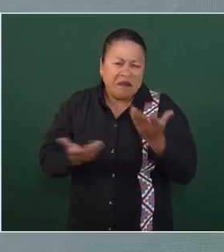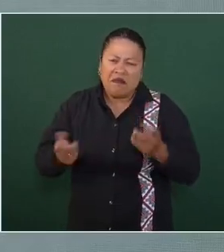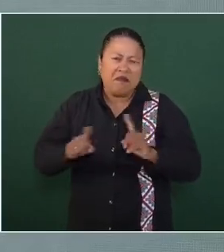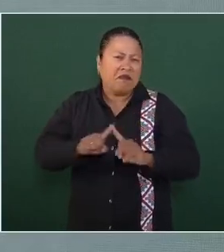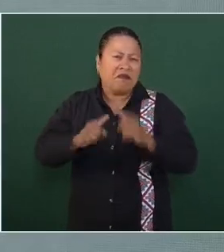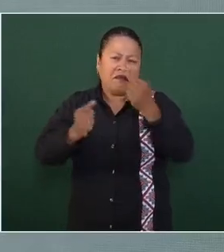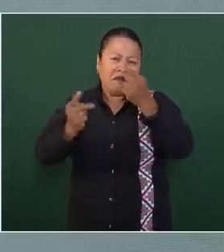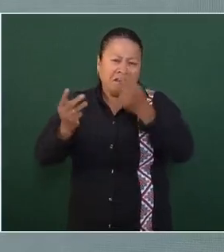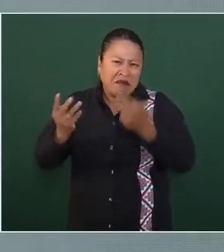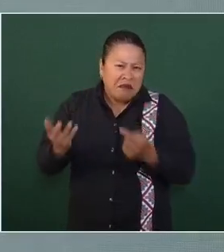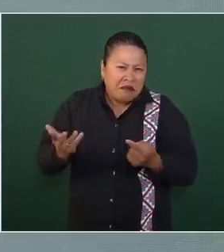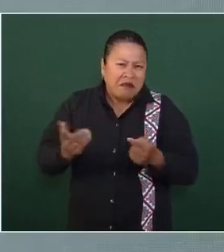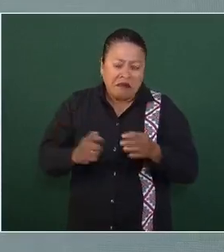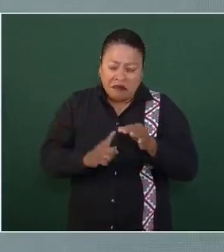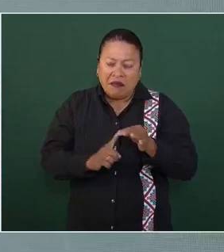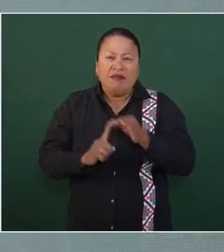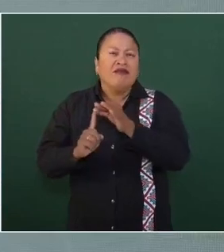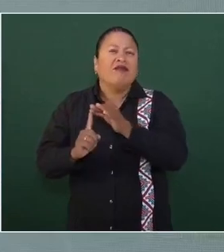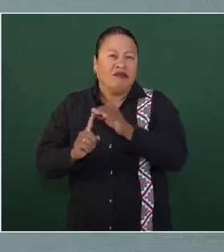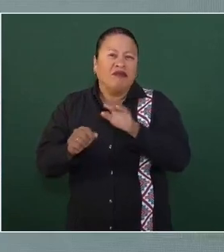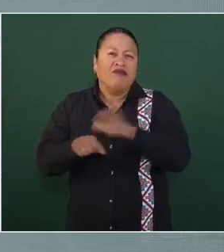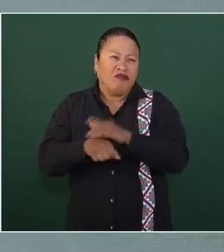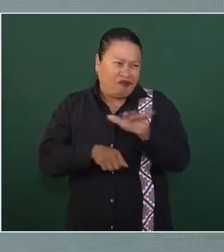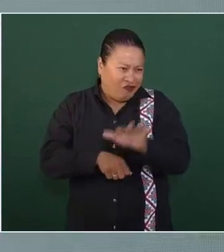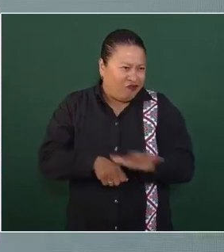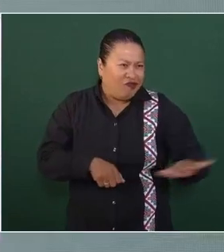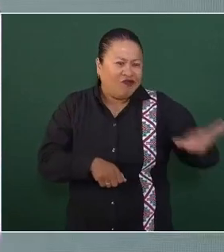en primer lugar al pueblo de Oaxaca